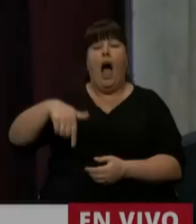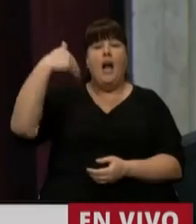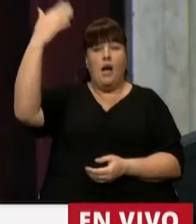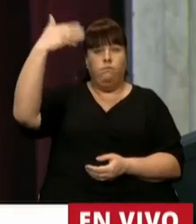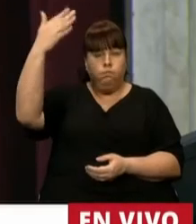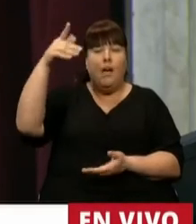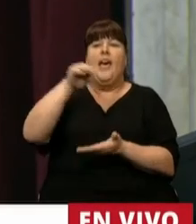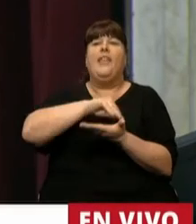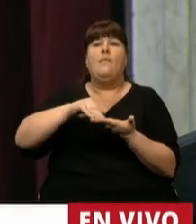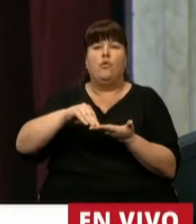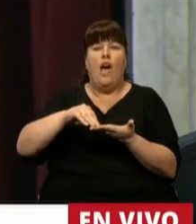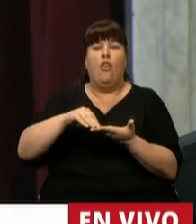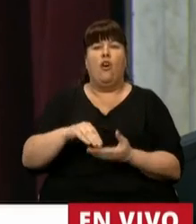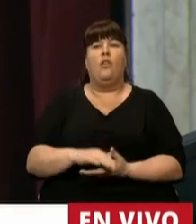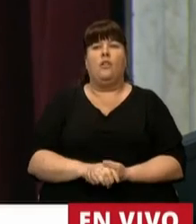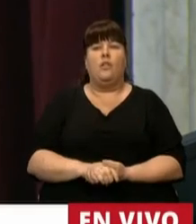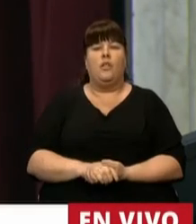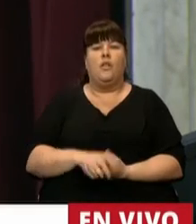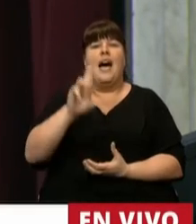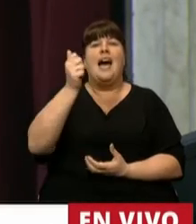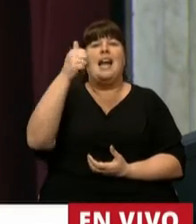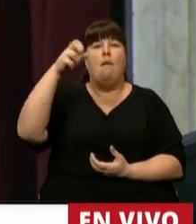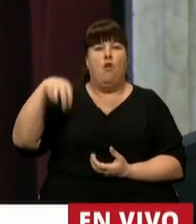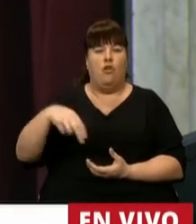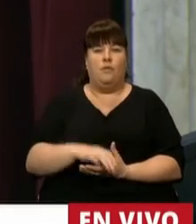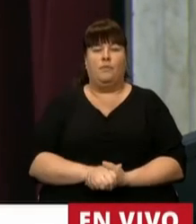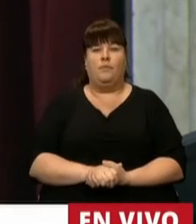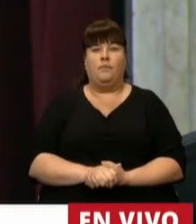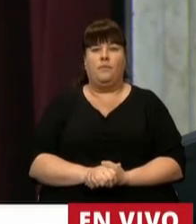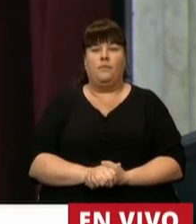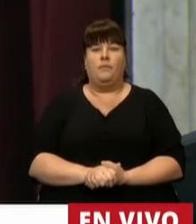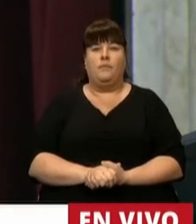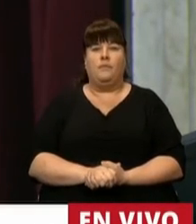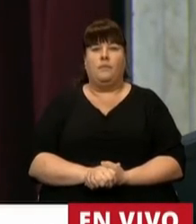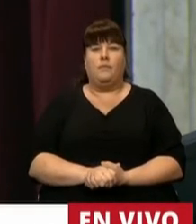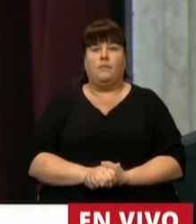El uso de la palabra el diputado José Luis Ramón.